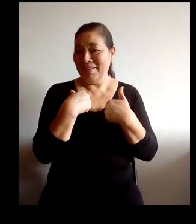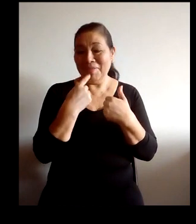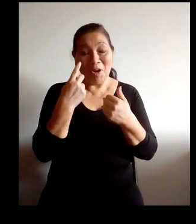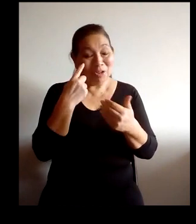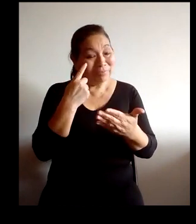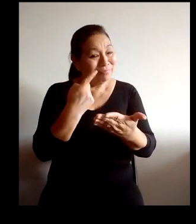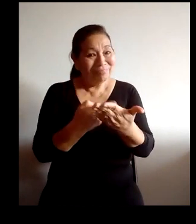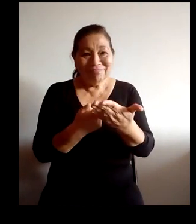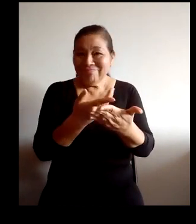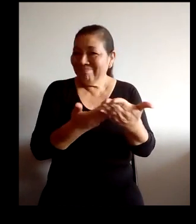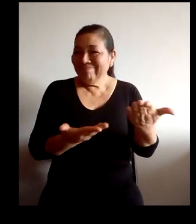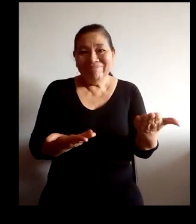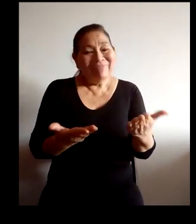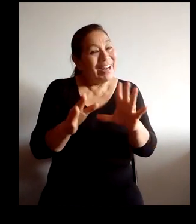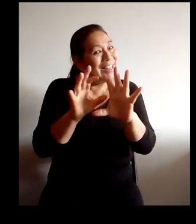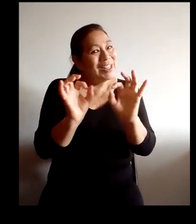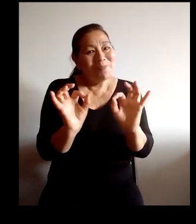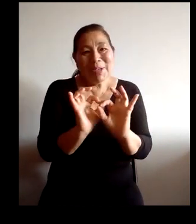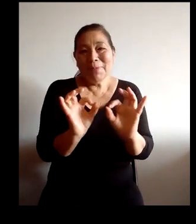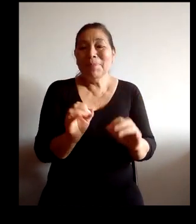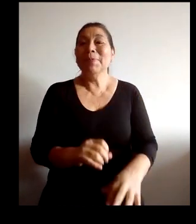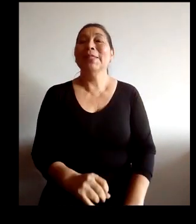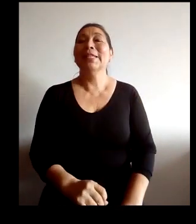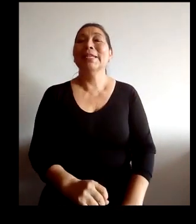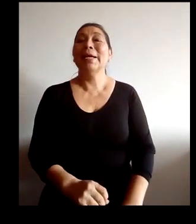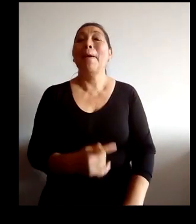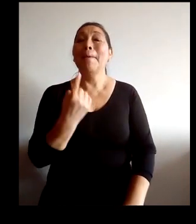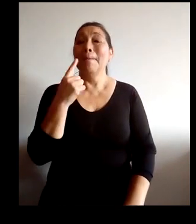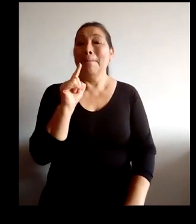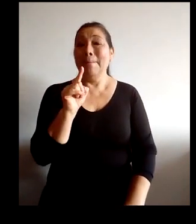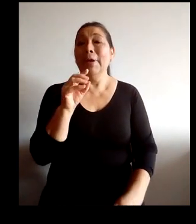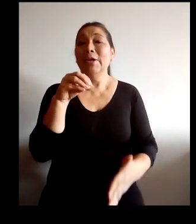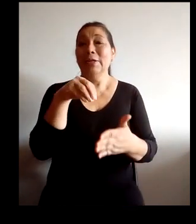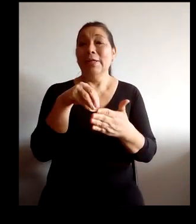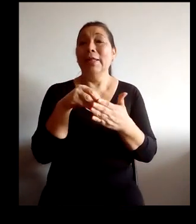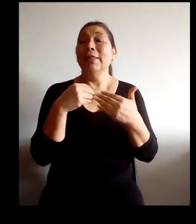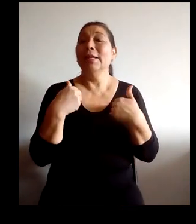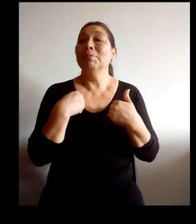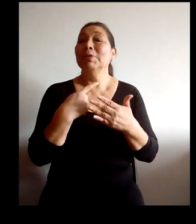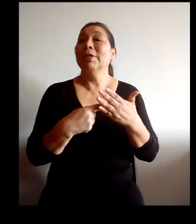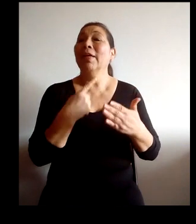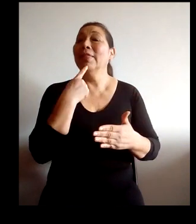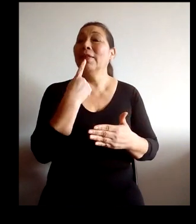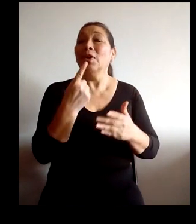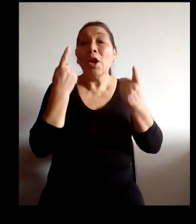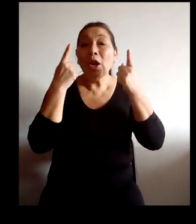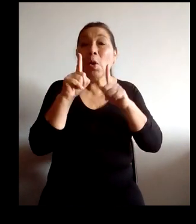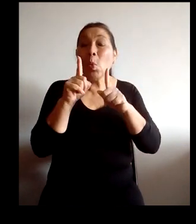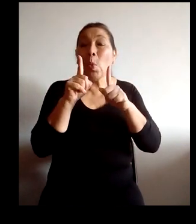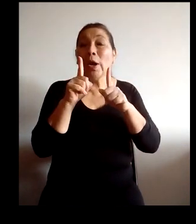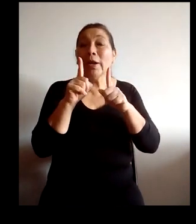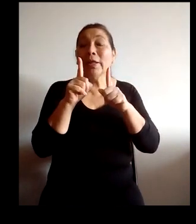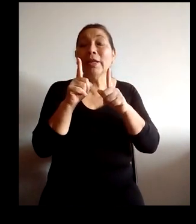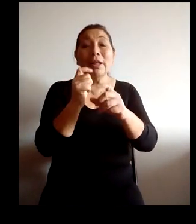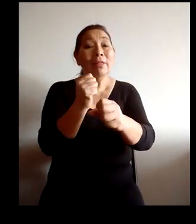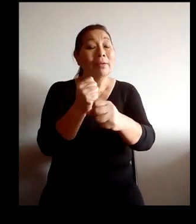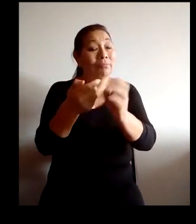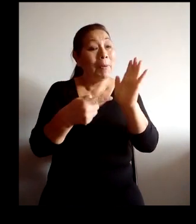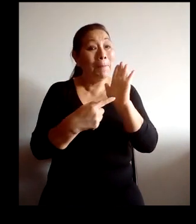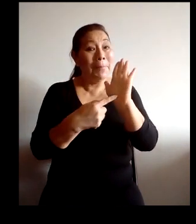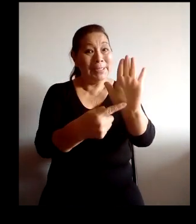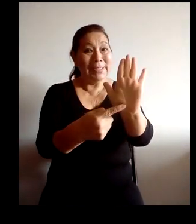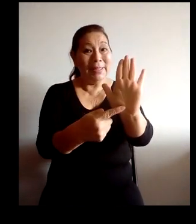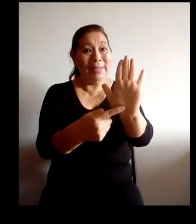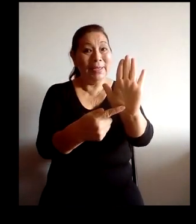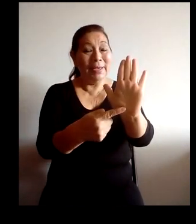señalar que de acuerdo a un perfil ocupacional que presentó el mismo demandante ante Mapfre, que pueden verlo a